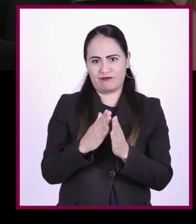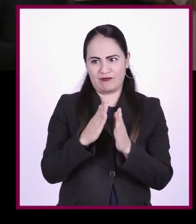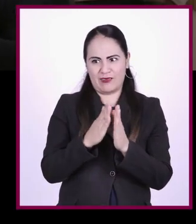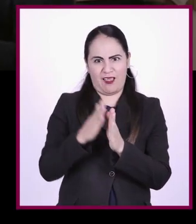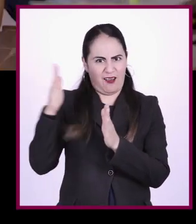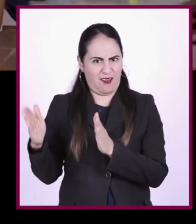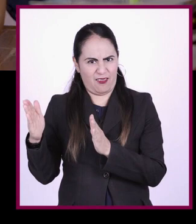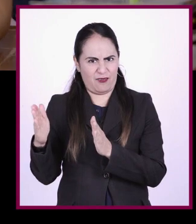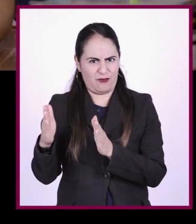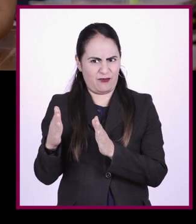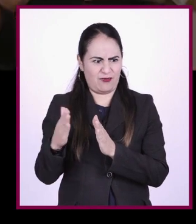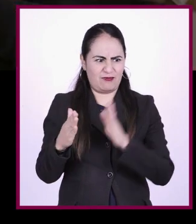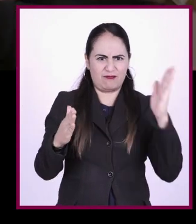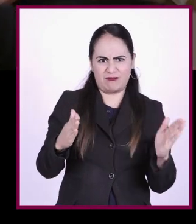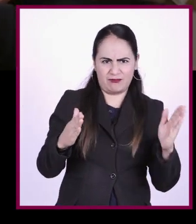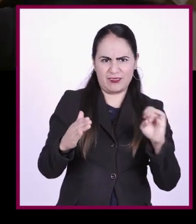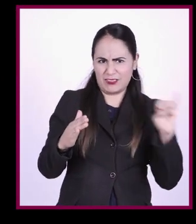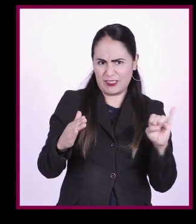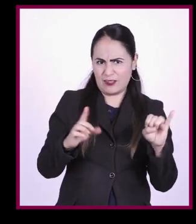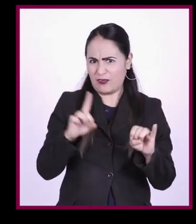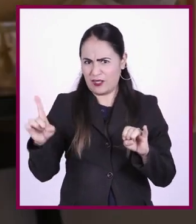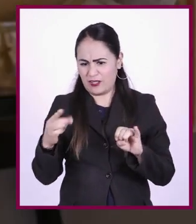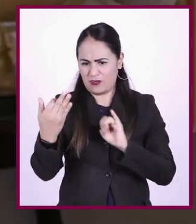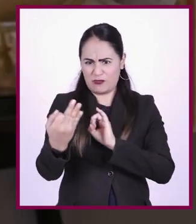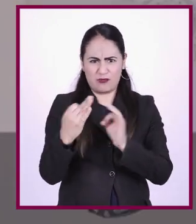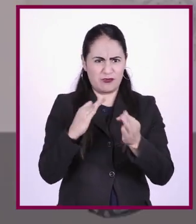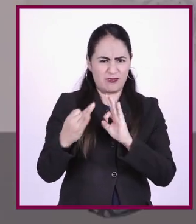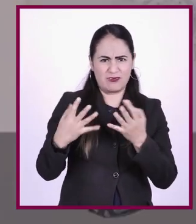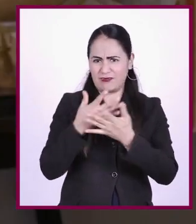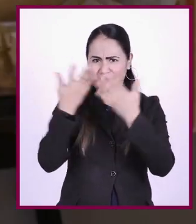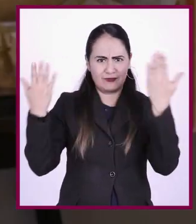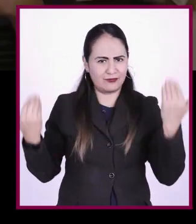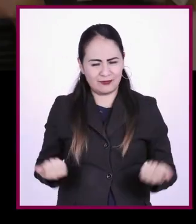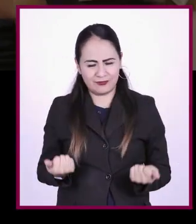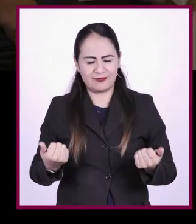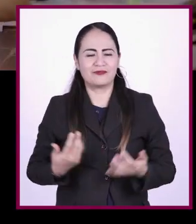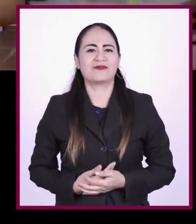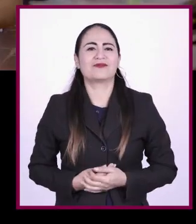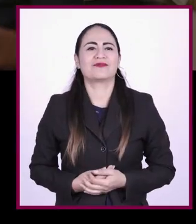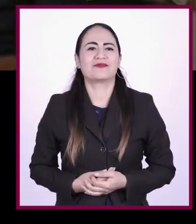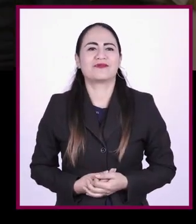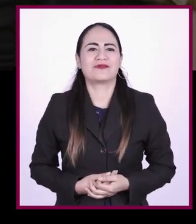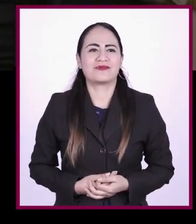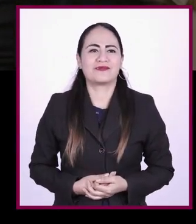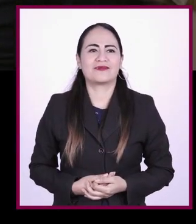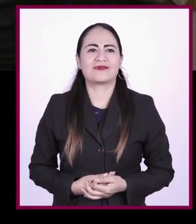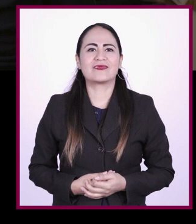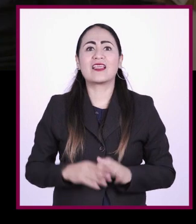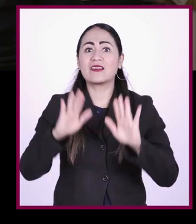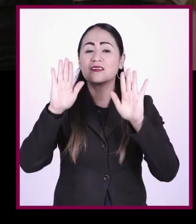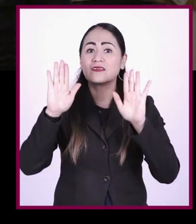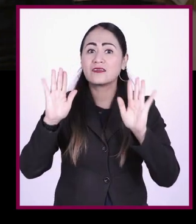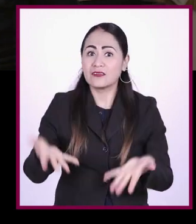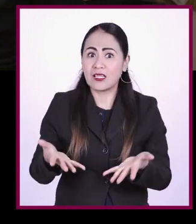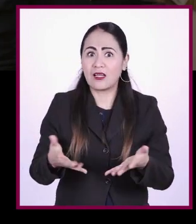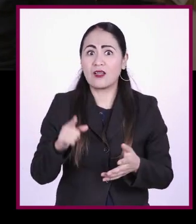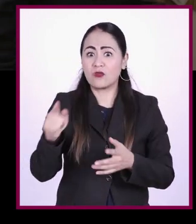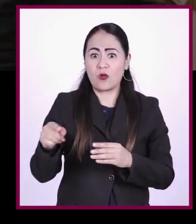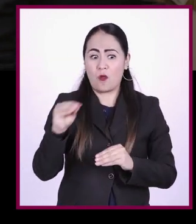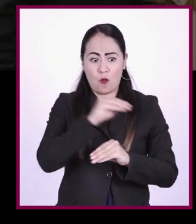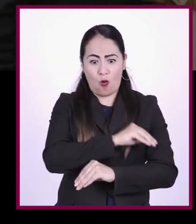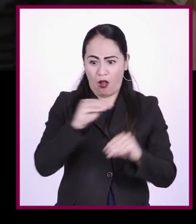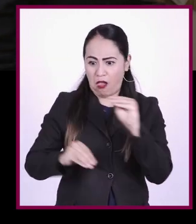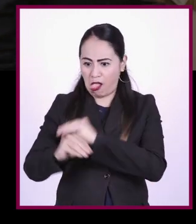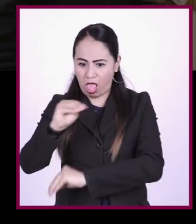¿O de lado? ¿Lado izquierdo? ¿Lado derecho? ¿Mi derecha? ¿La suya? ¿La de usted? ¿La mía? ¿La tuya? Ya, deja de